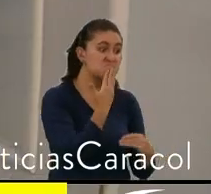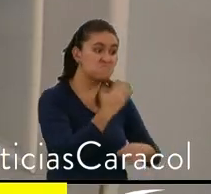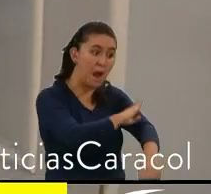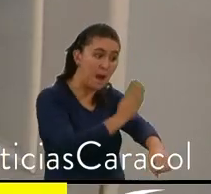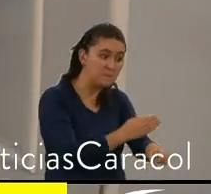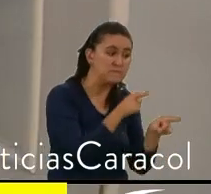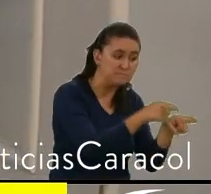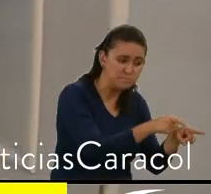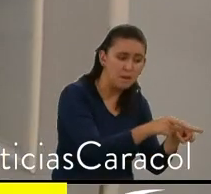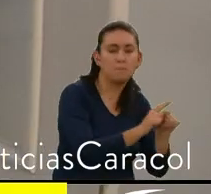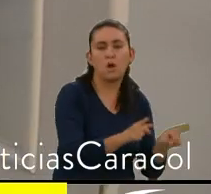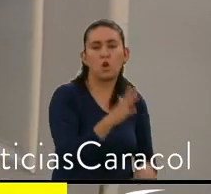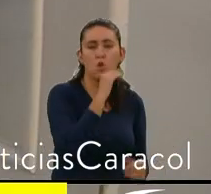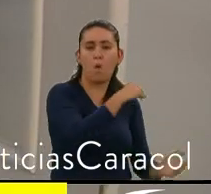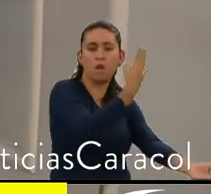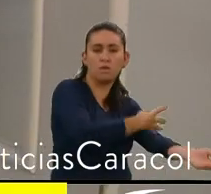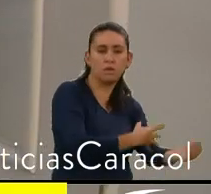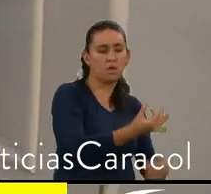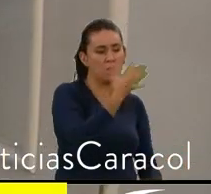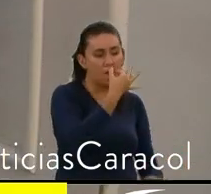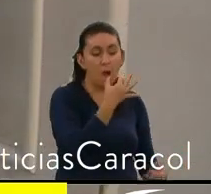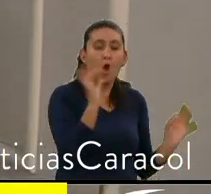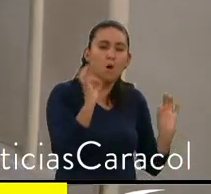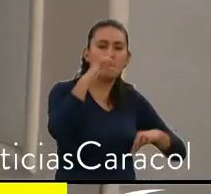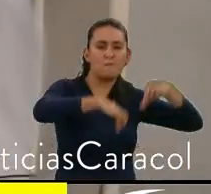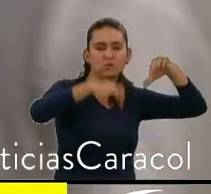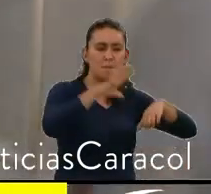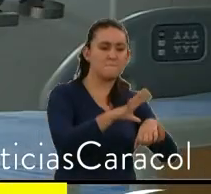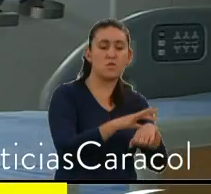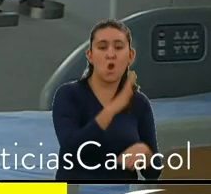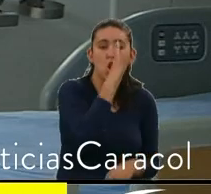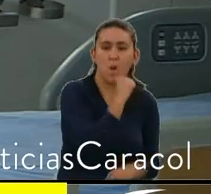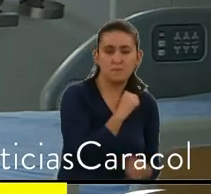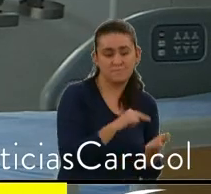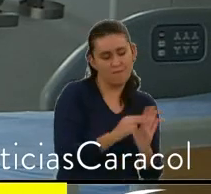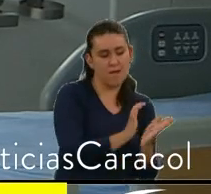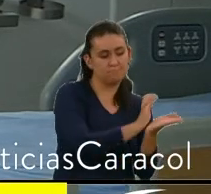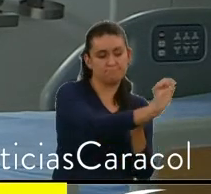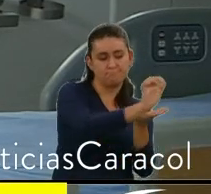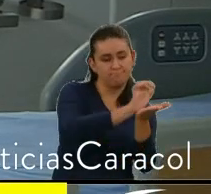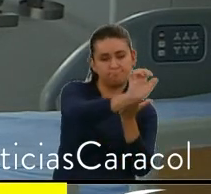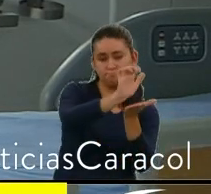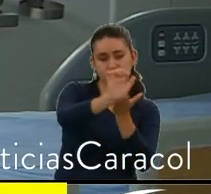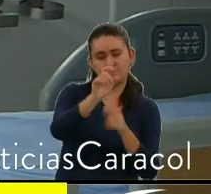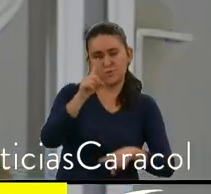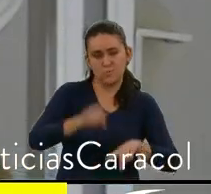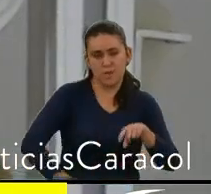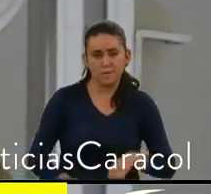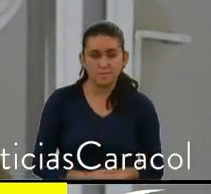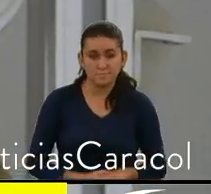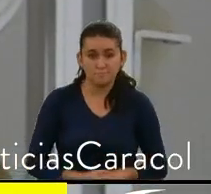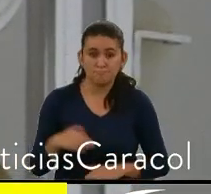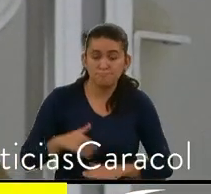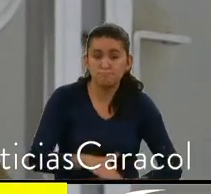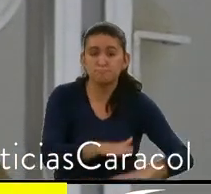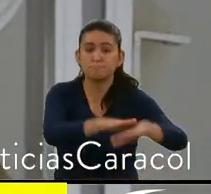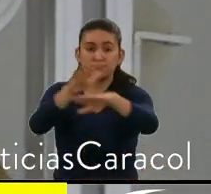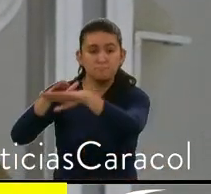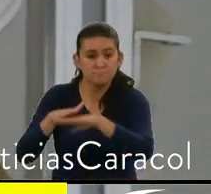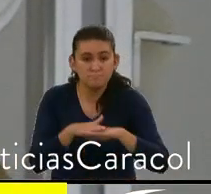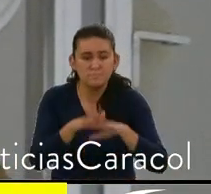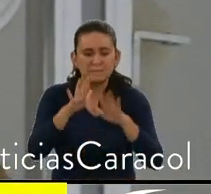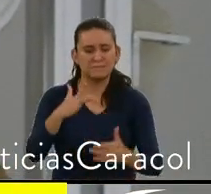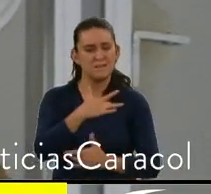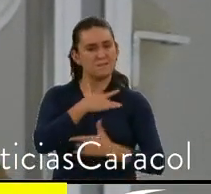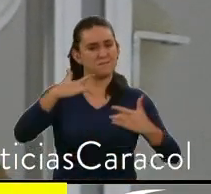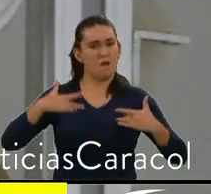pueden estar faltando insumos o personal médico, por lo que no se puede recibir al paciente. Hacemos un llamado a las autoridades de